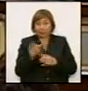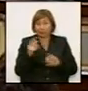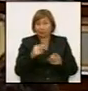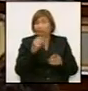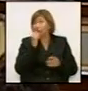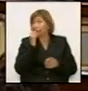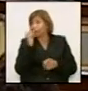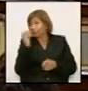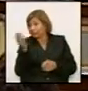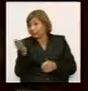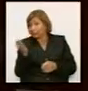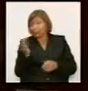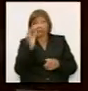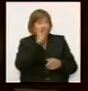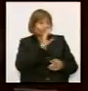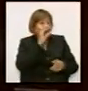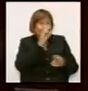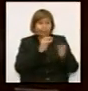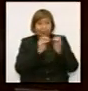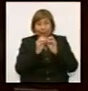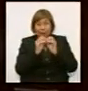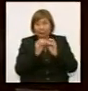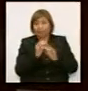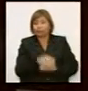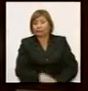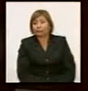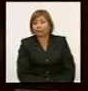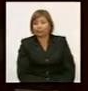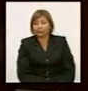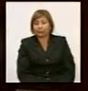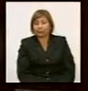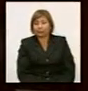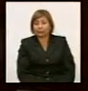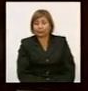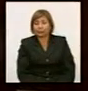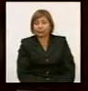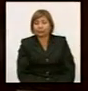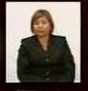sector buscaran una solución.